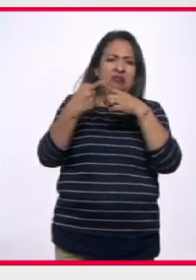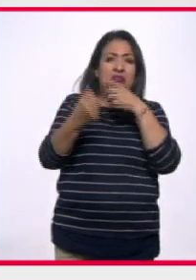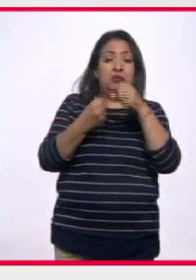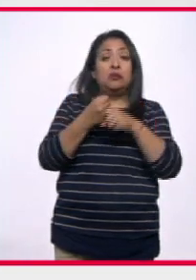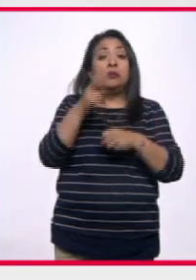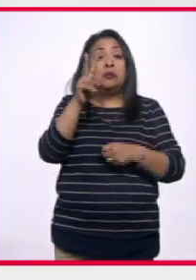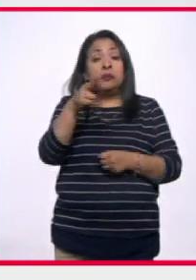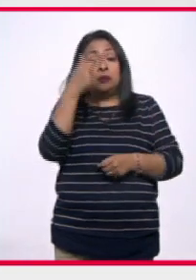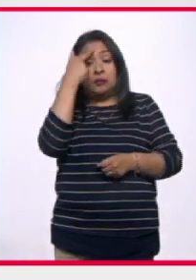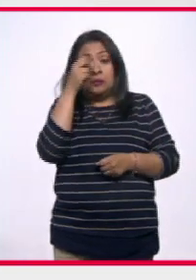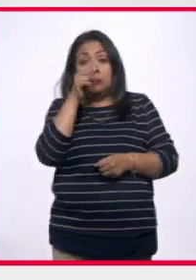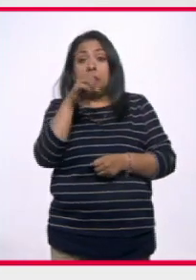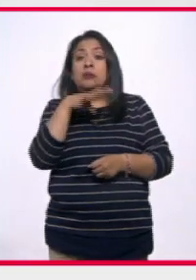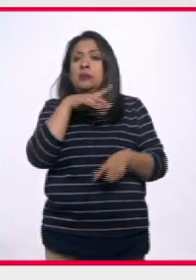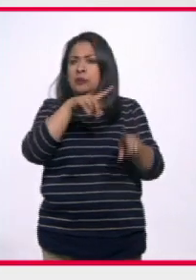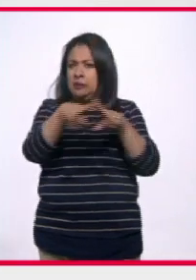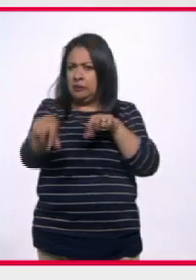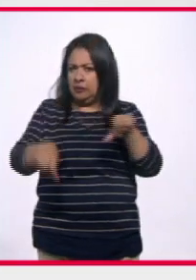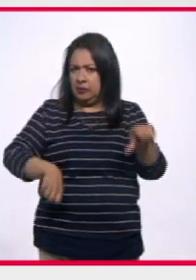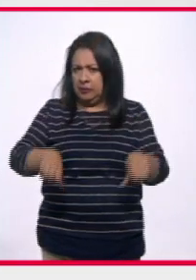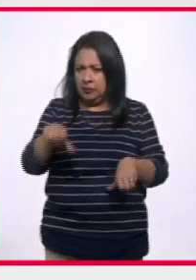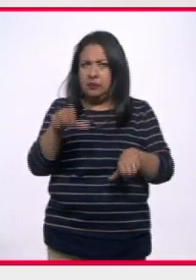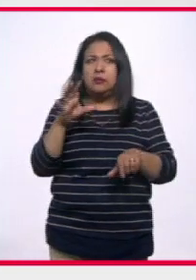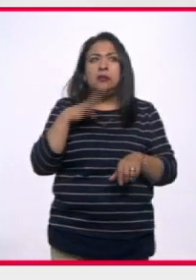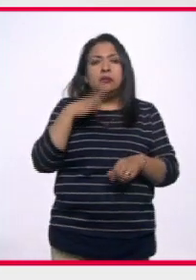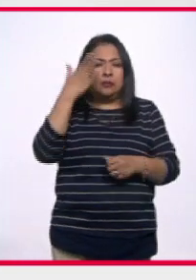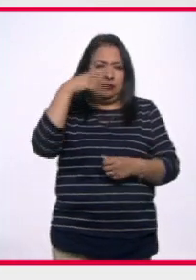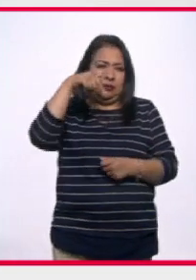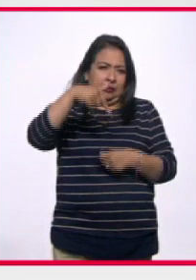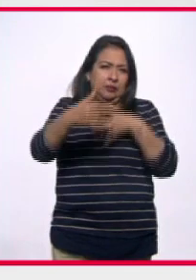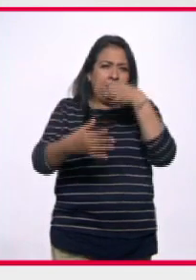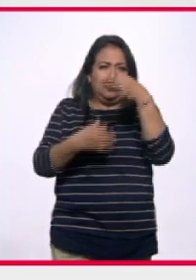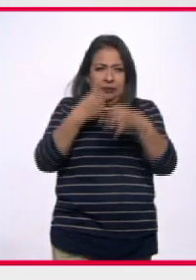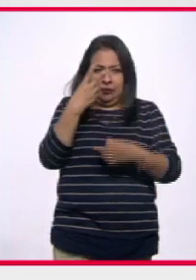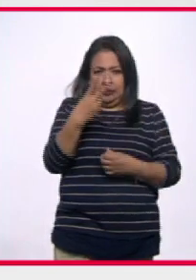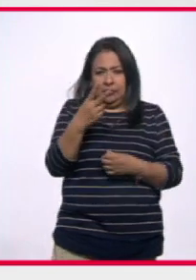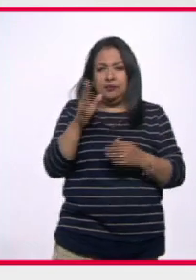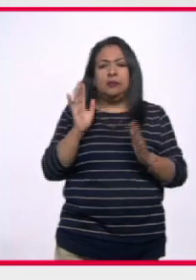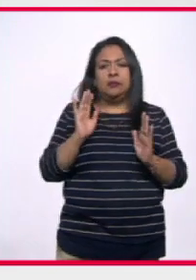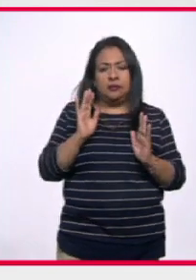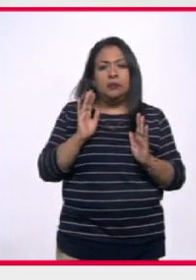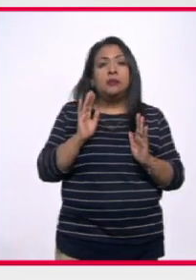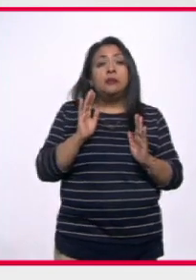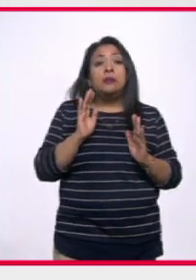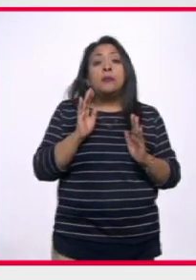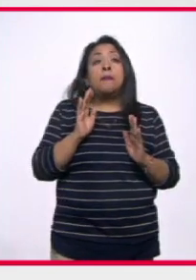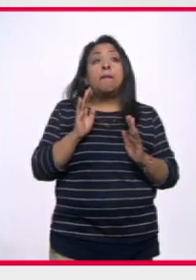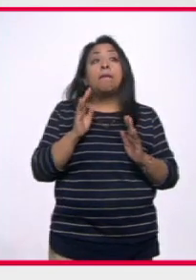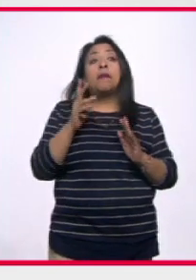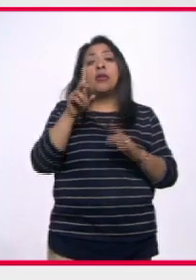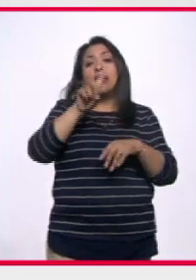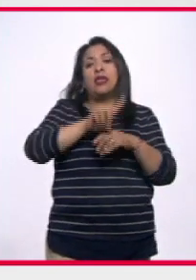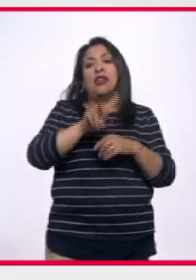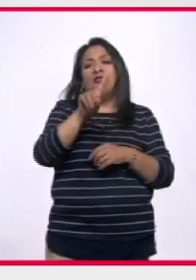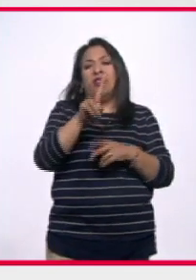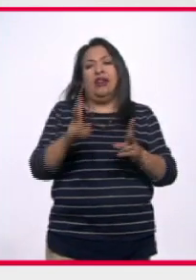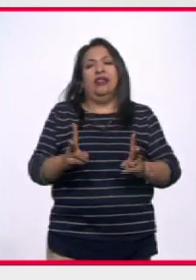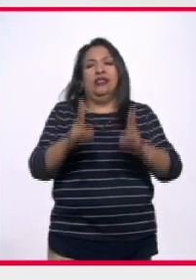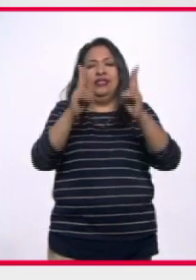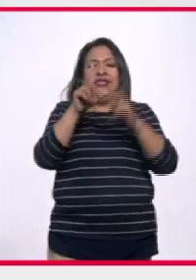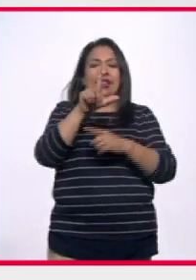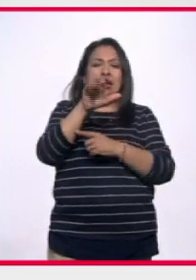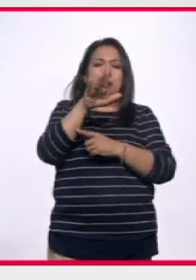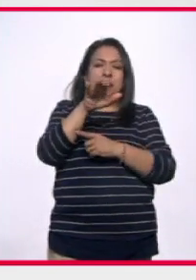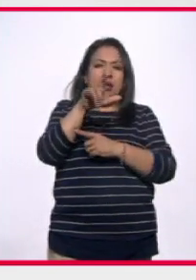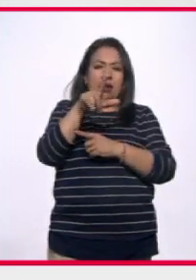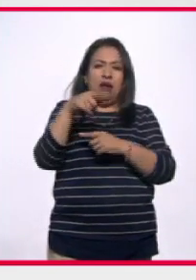si bien han habido estas actividades pues ya saben aquí en noticias 22 en los viernes de eliminar